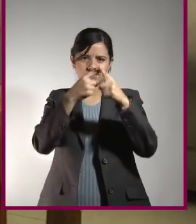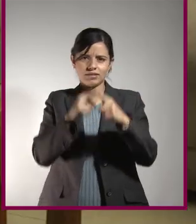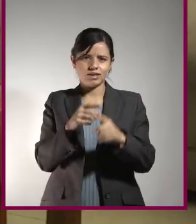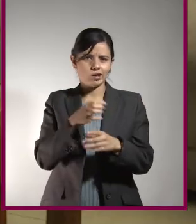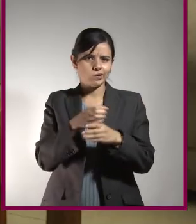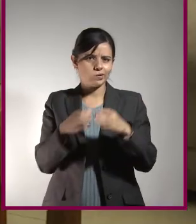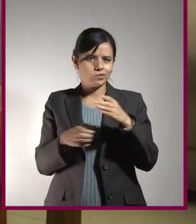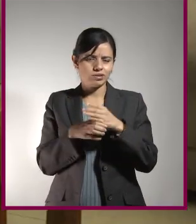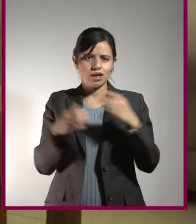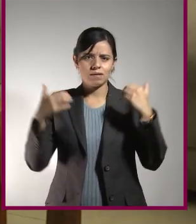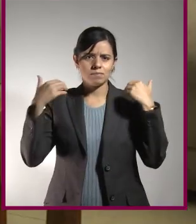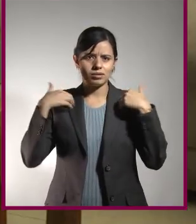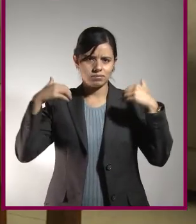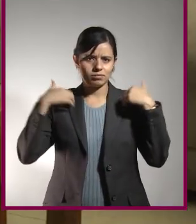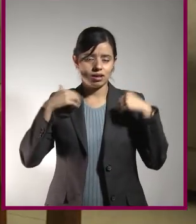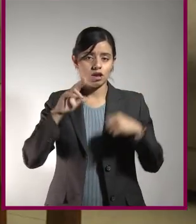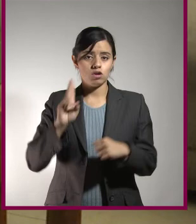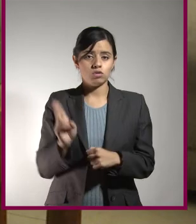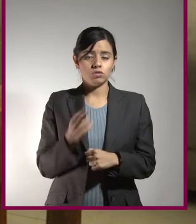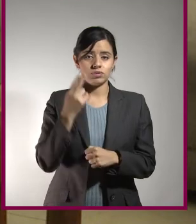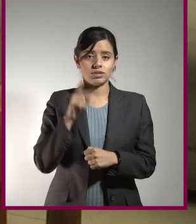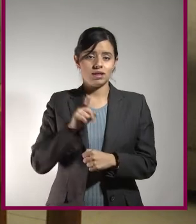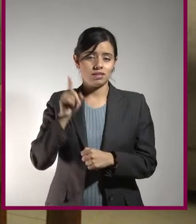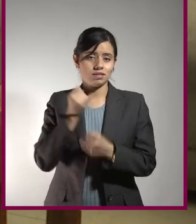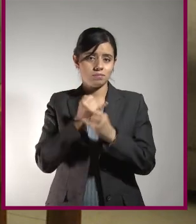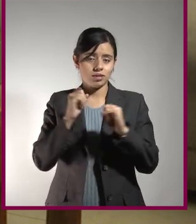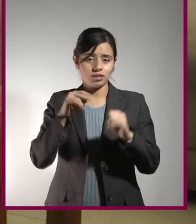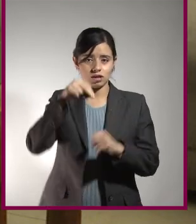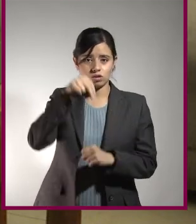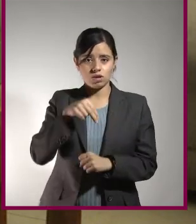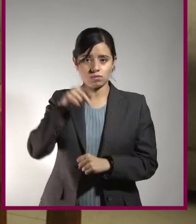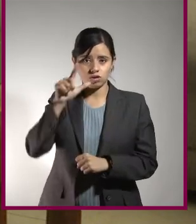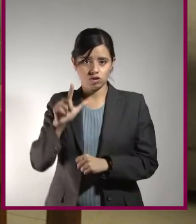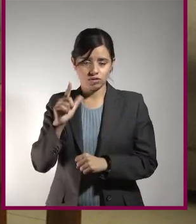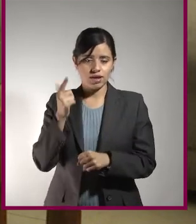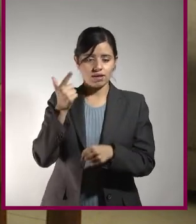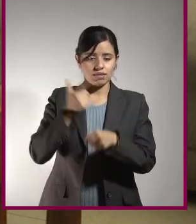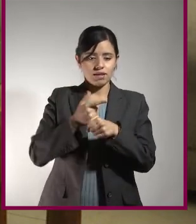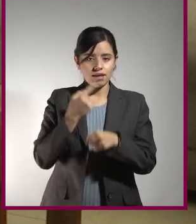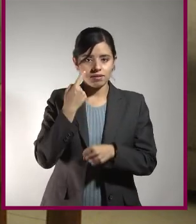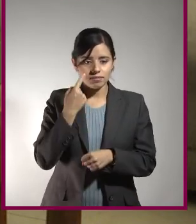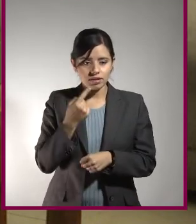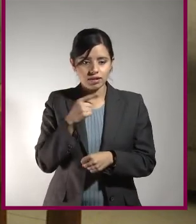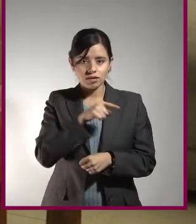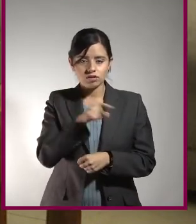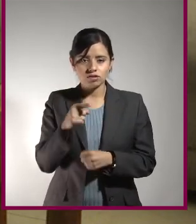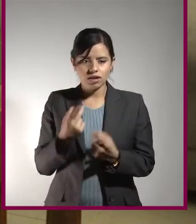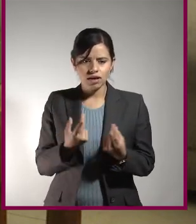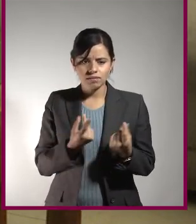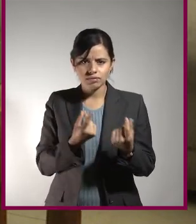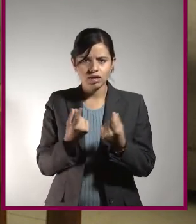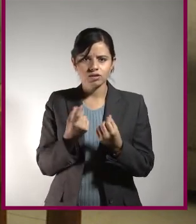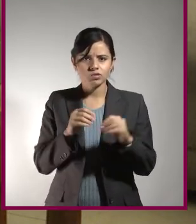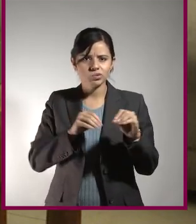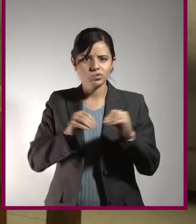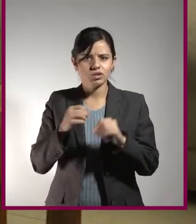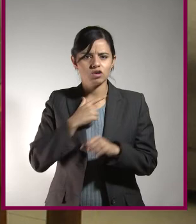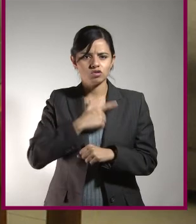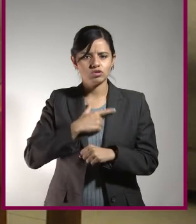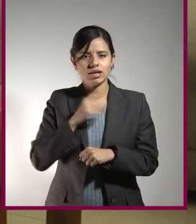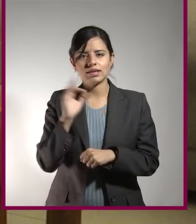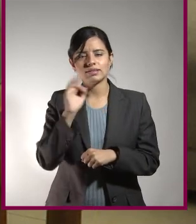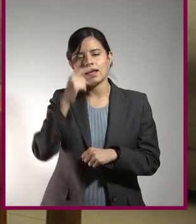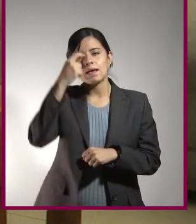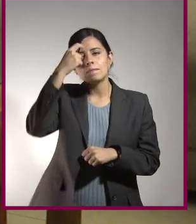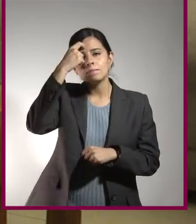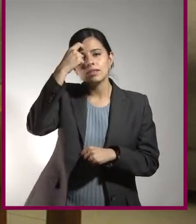pasatiempos. Un análisis realizado por la Universidad Autónoma de Nuevo León encontró que aquellos pasatiempos que se realizan con cierto rigor y que requieren un poco